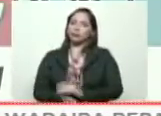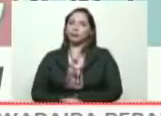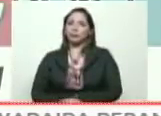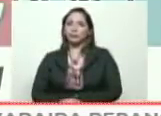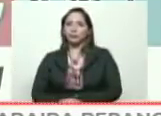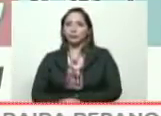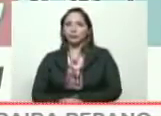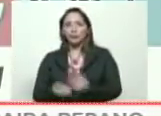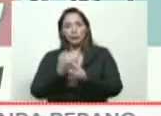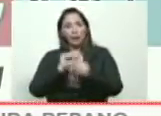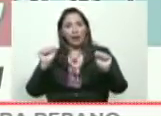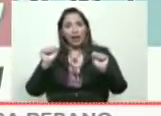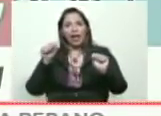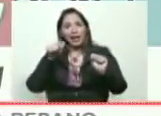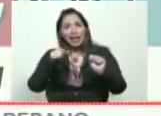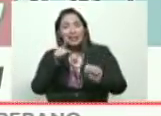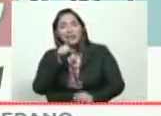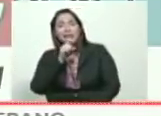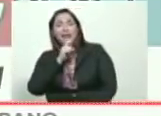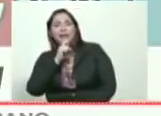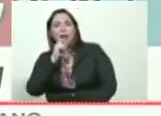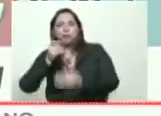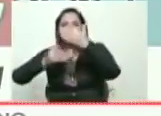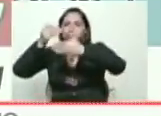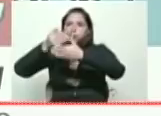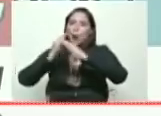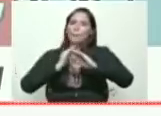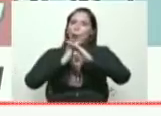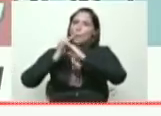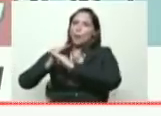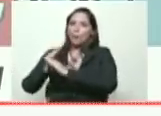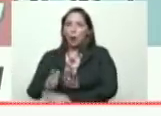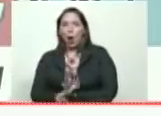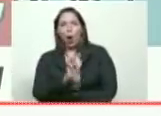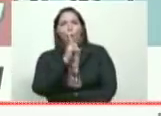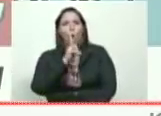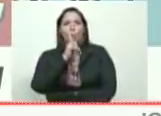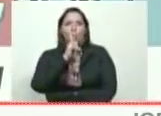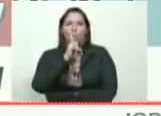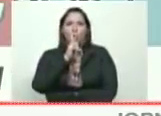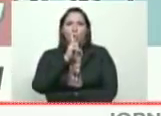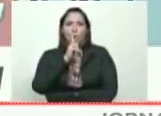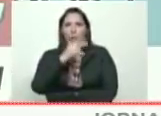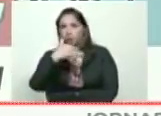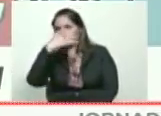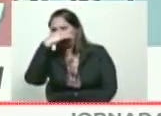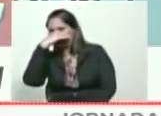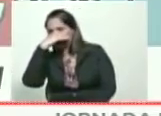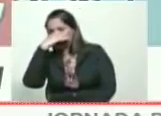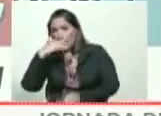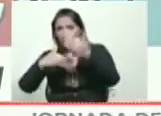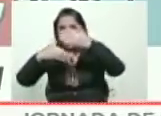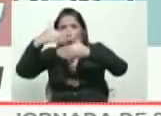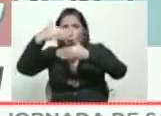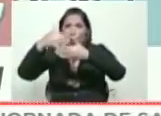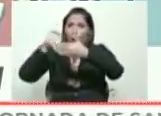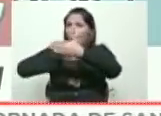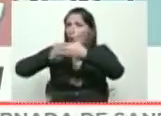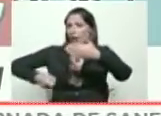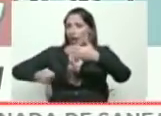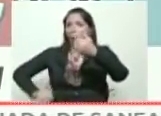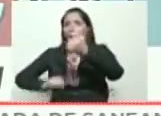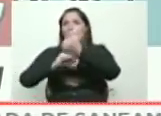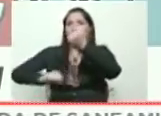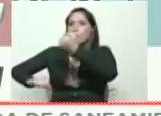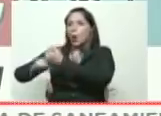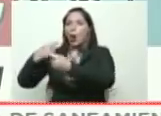soberanía. Y de estas dificultades, de este bloqueo vil, bloqueo asesino, bloqueo que lamentablemente respaldan